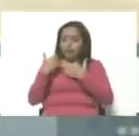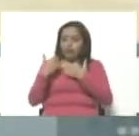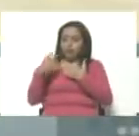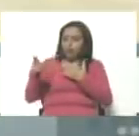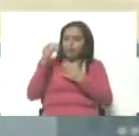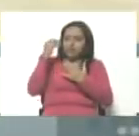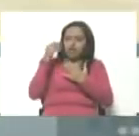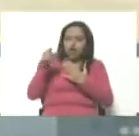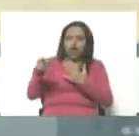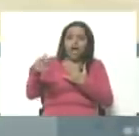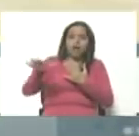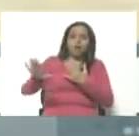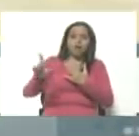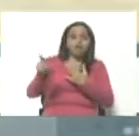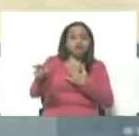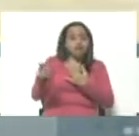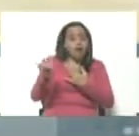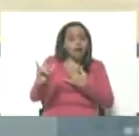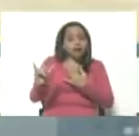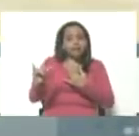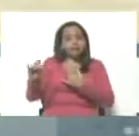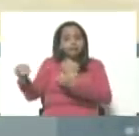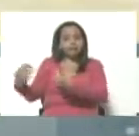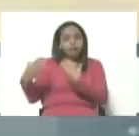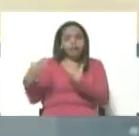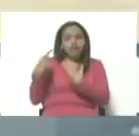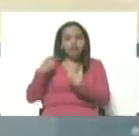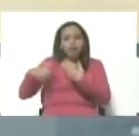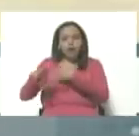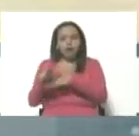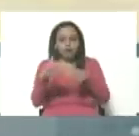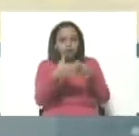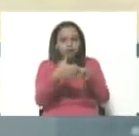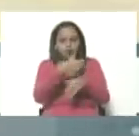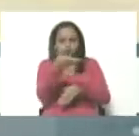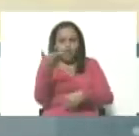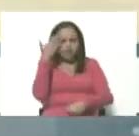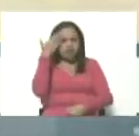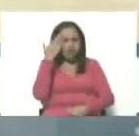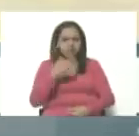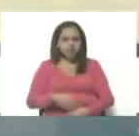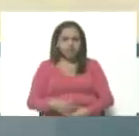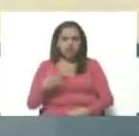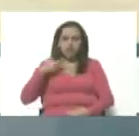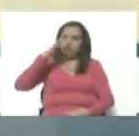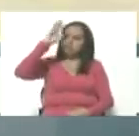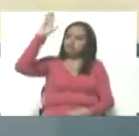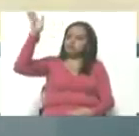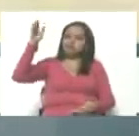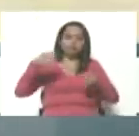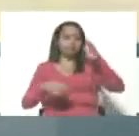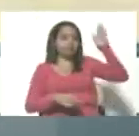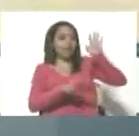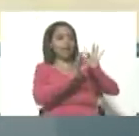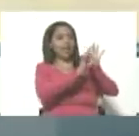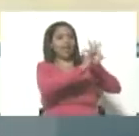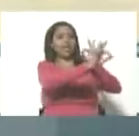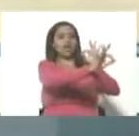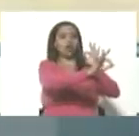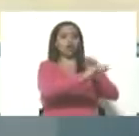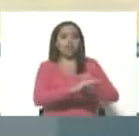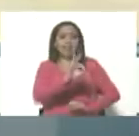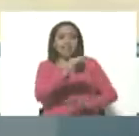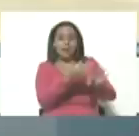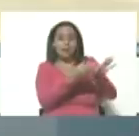Me cuido. ¡Cuidado, mosca! Cuando voy a una reunión, lo saben ustedes, los saludo de lejos a todos. Me mantengo 3 metros